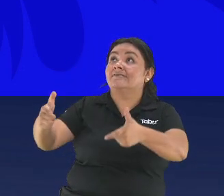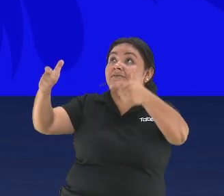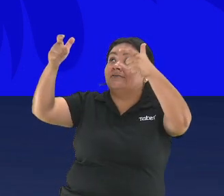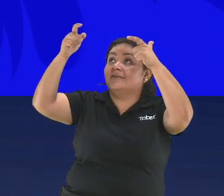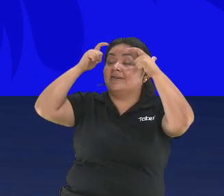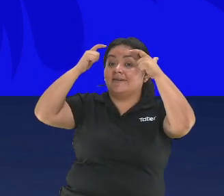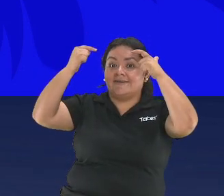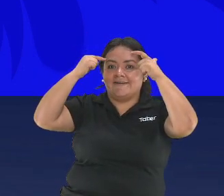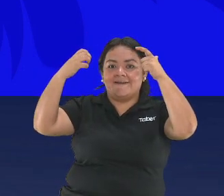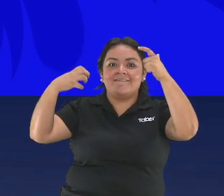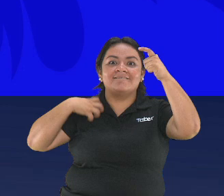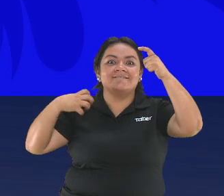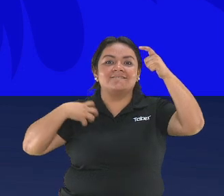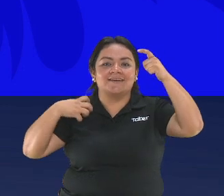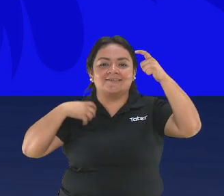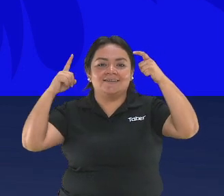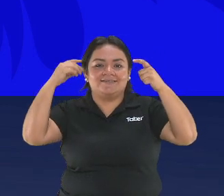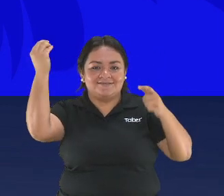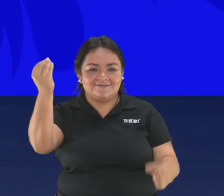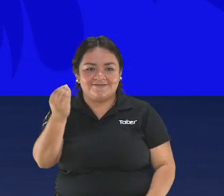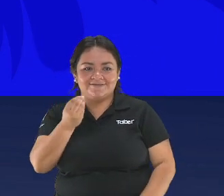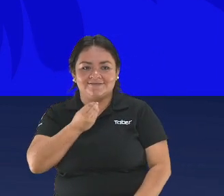vida que dios que dice